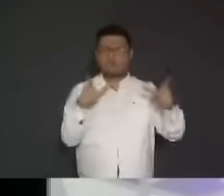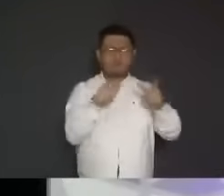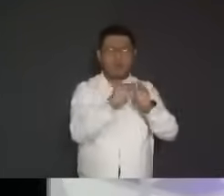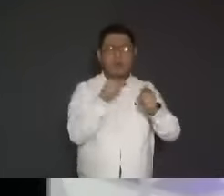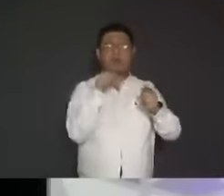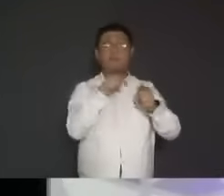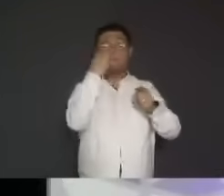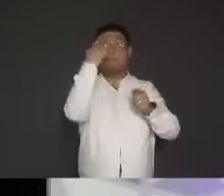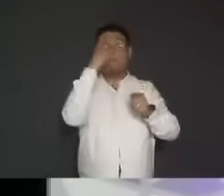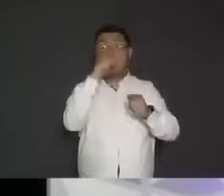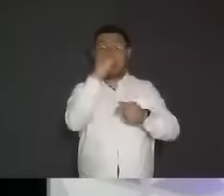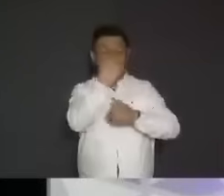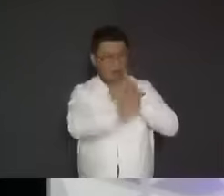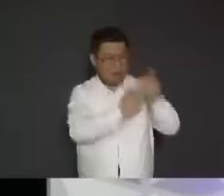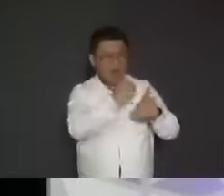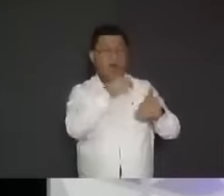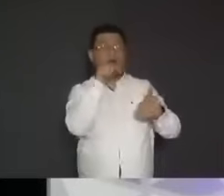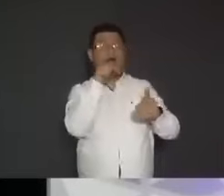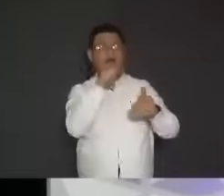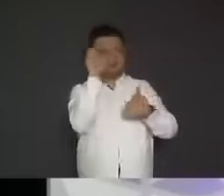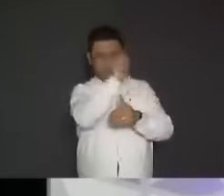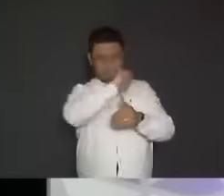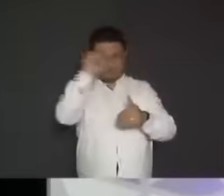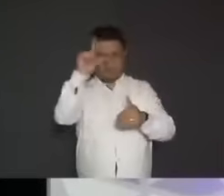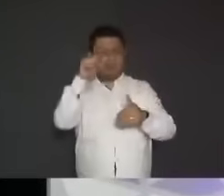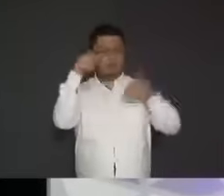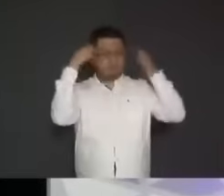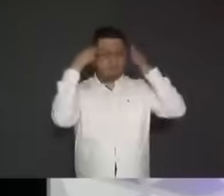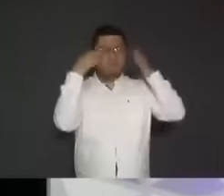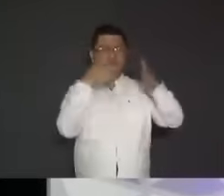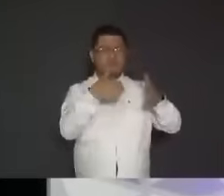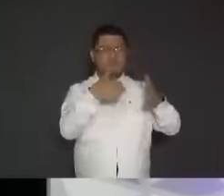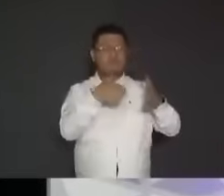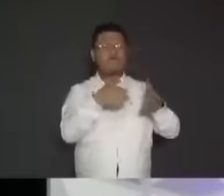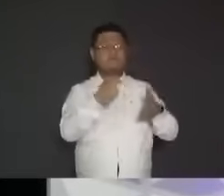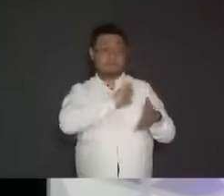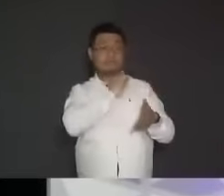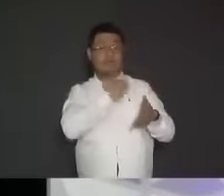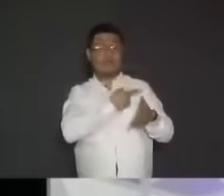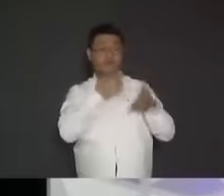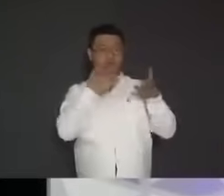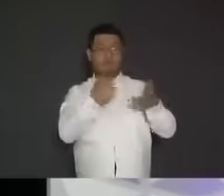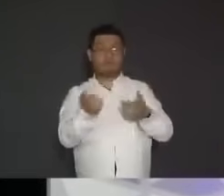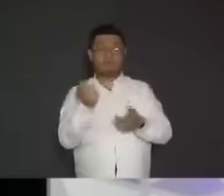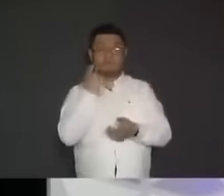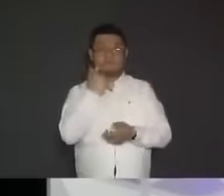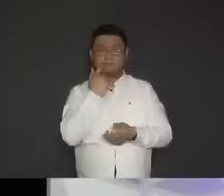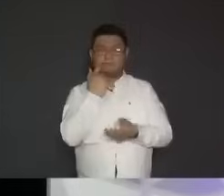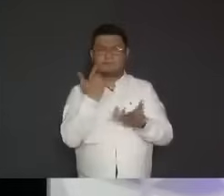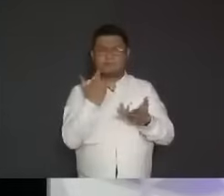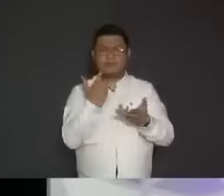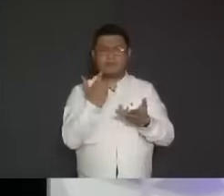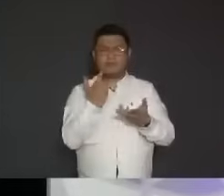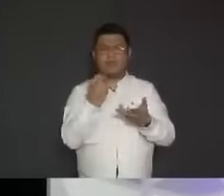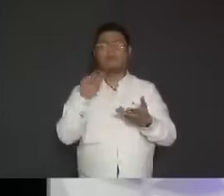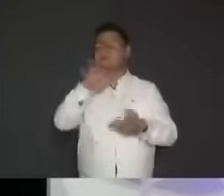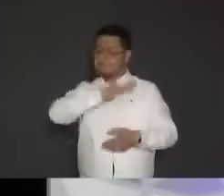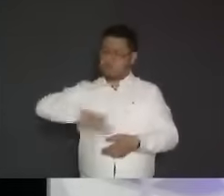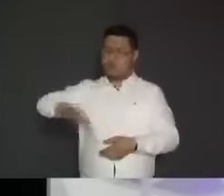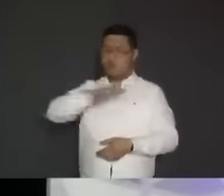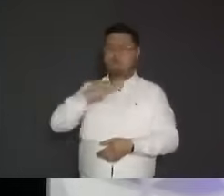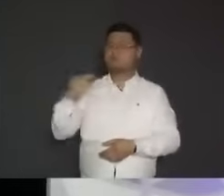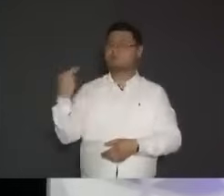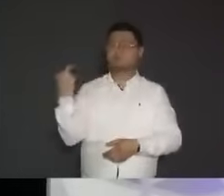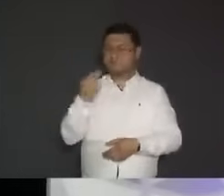permitir atender las especialidades, entre ellos la salud mental, que debe ser una prioridad en la agenda de todos los